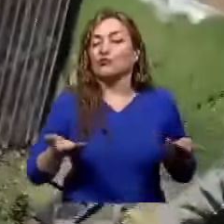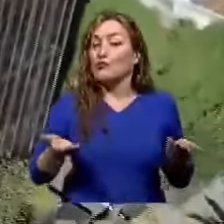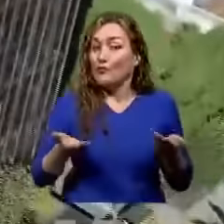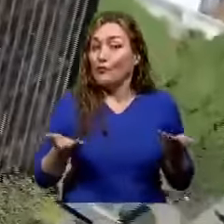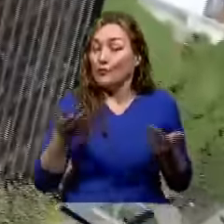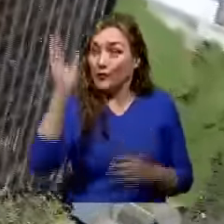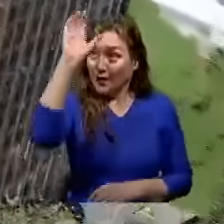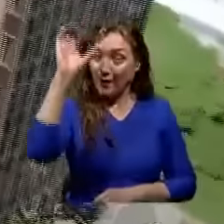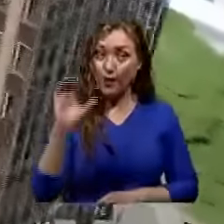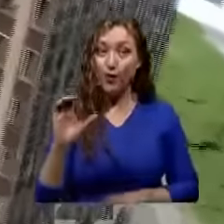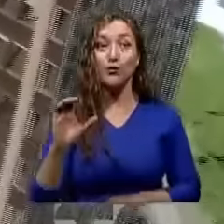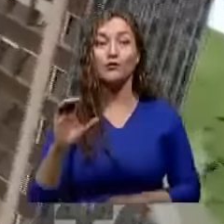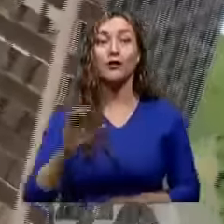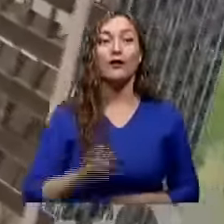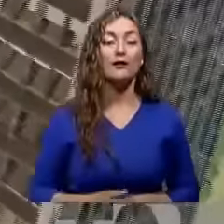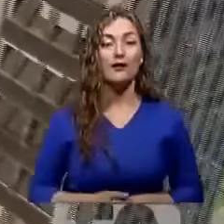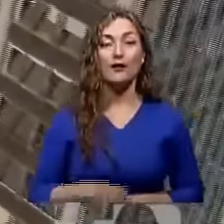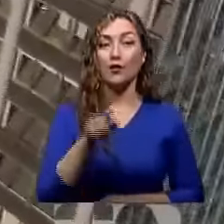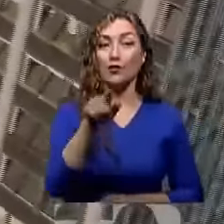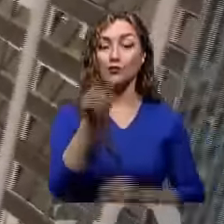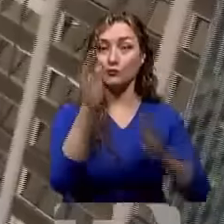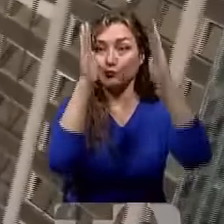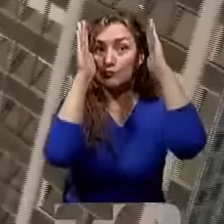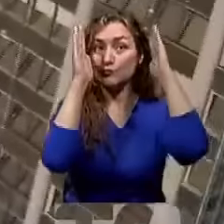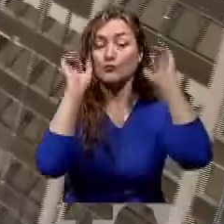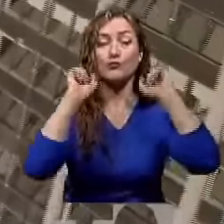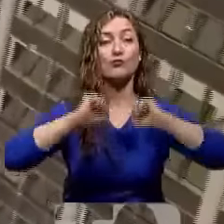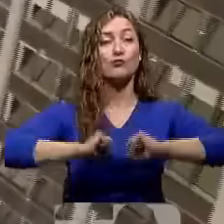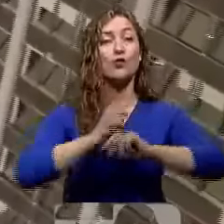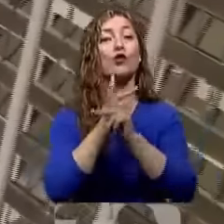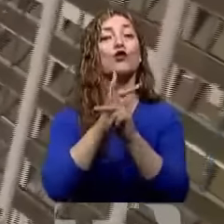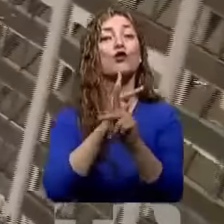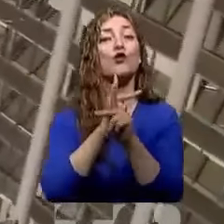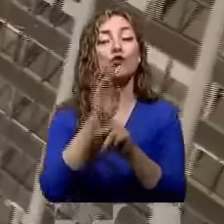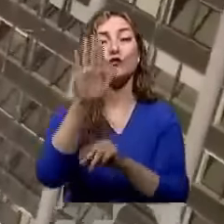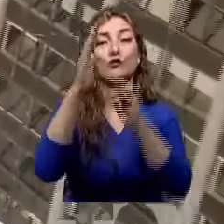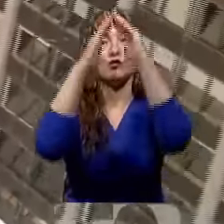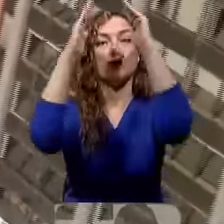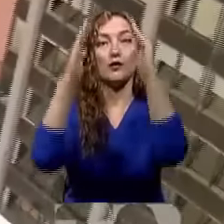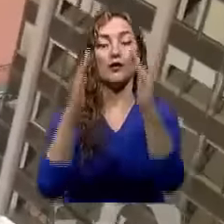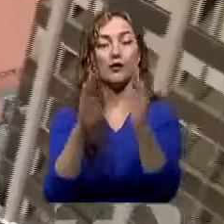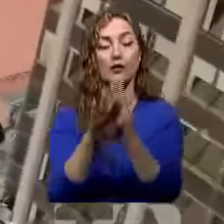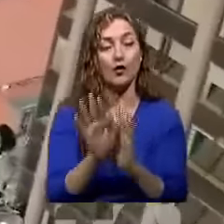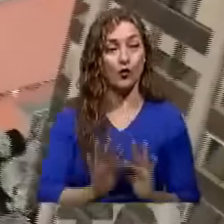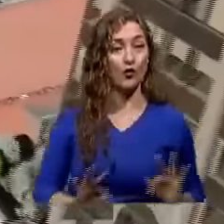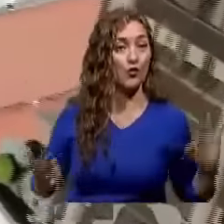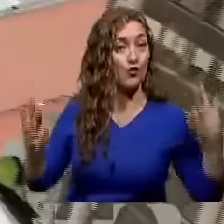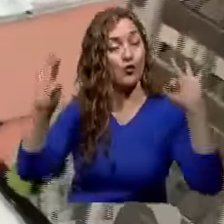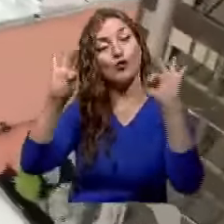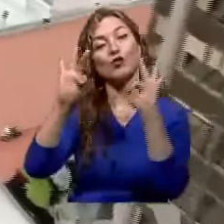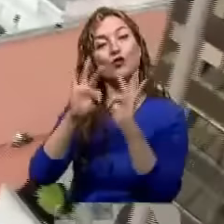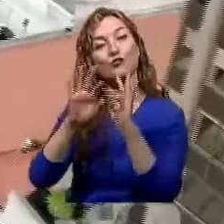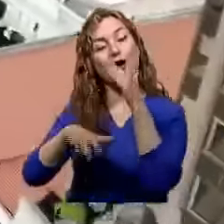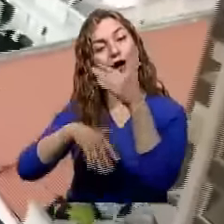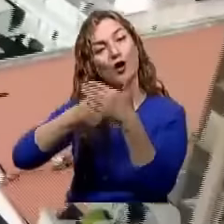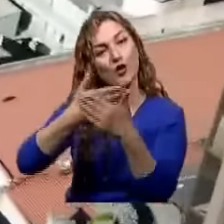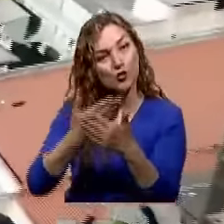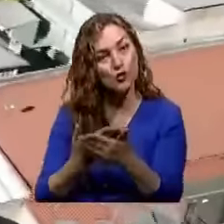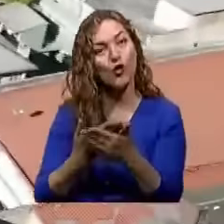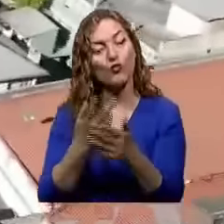la costa. Sin embargo, que usted lo tome en cuenta para que salga bien protegido de casa. Es importante mantener todas las medidas